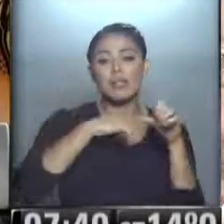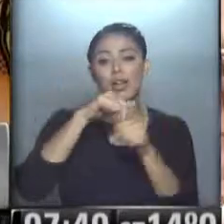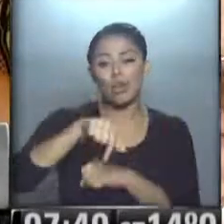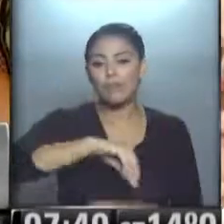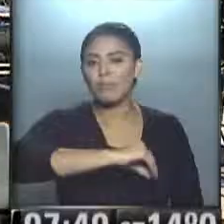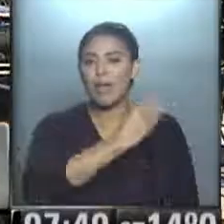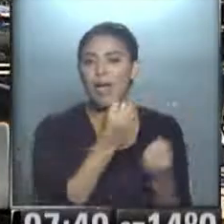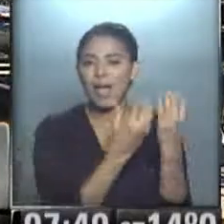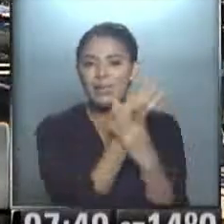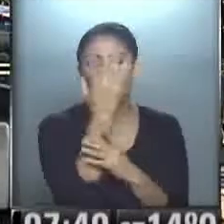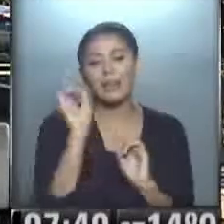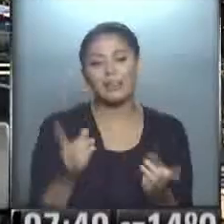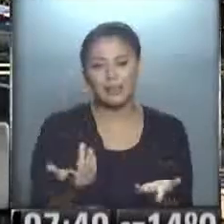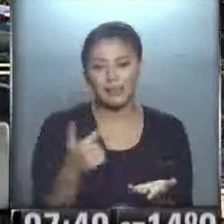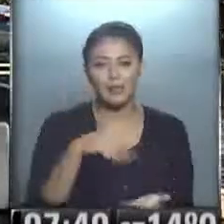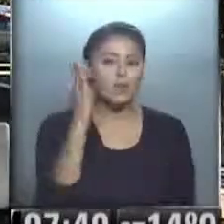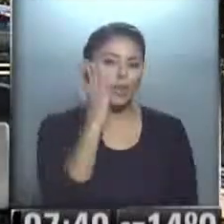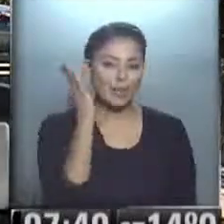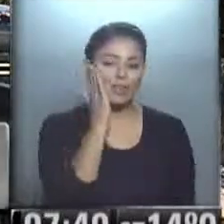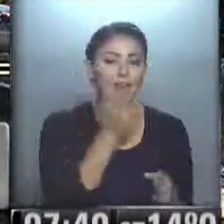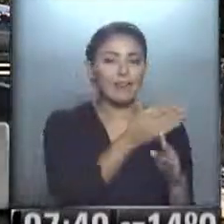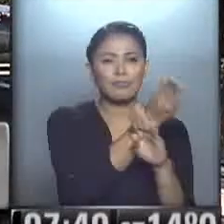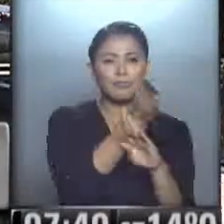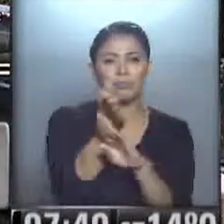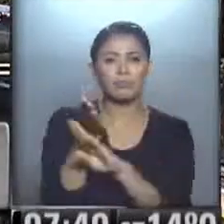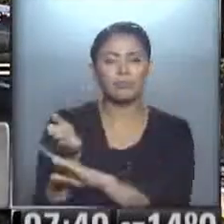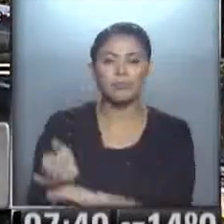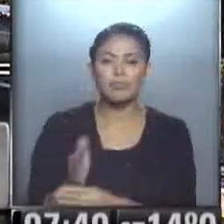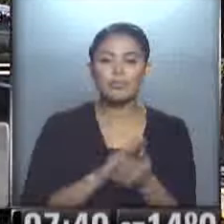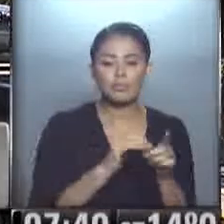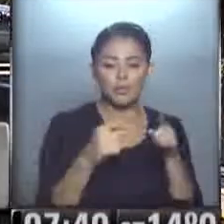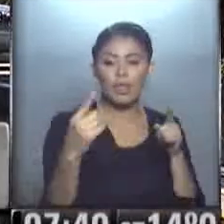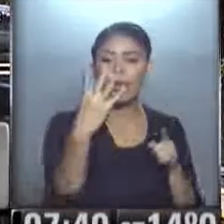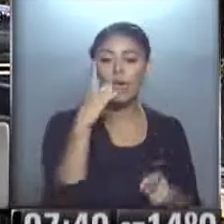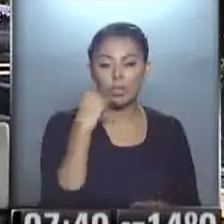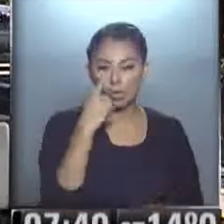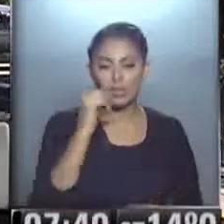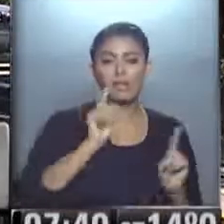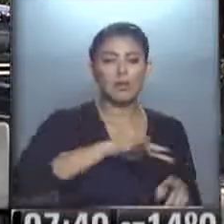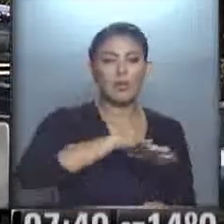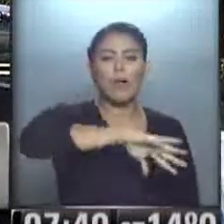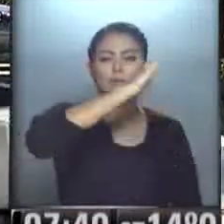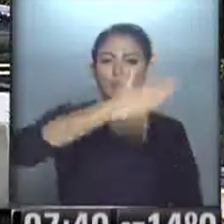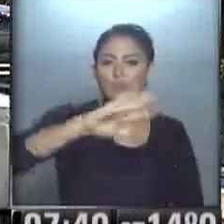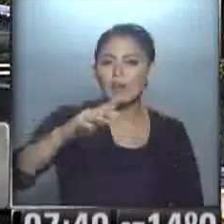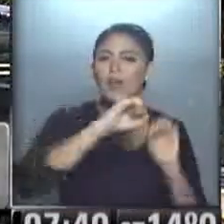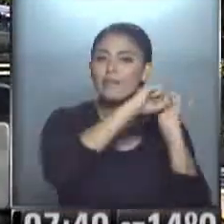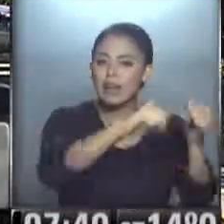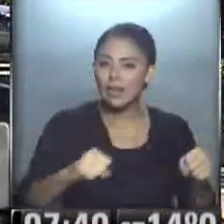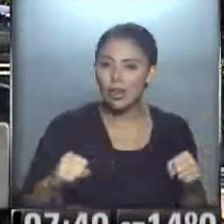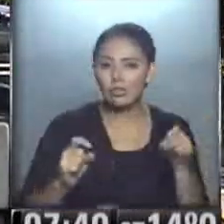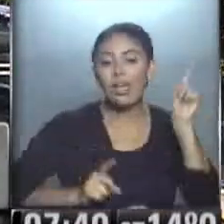y gran parte justamente de la tarde a propósito de los próximos 4 días la zona serrana de bariloche son también